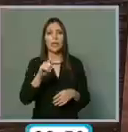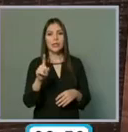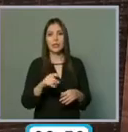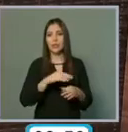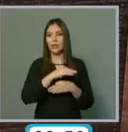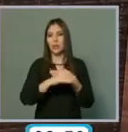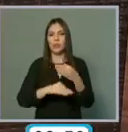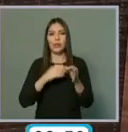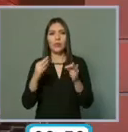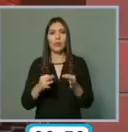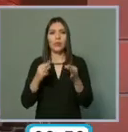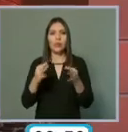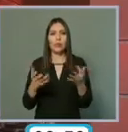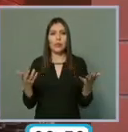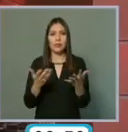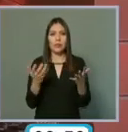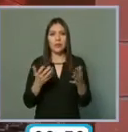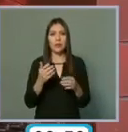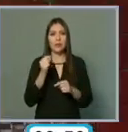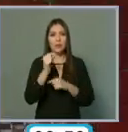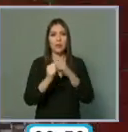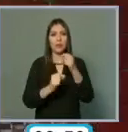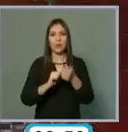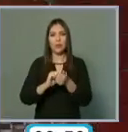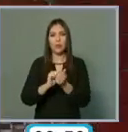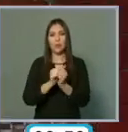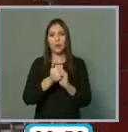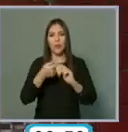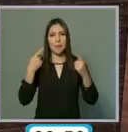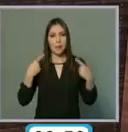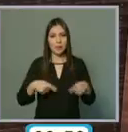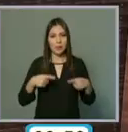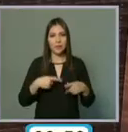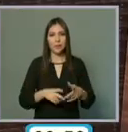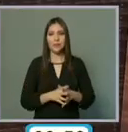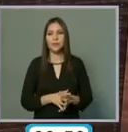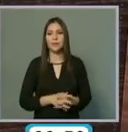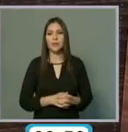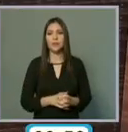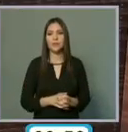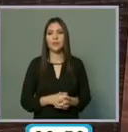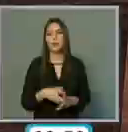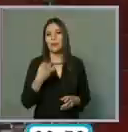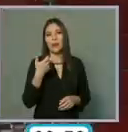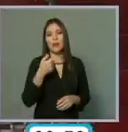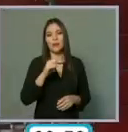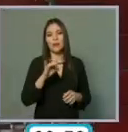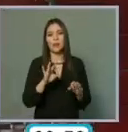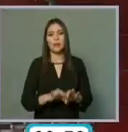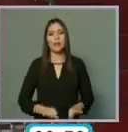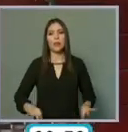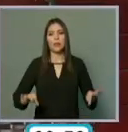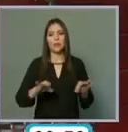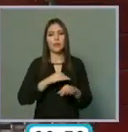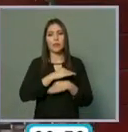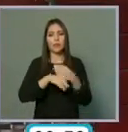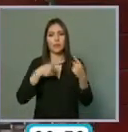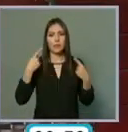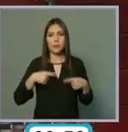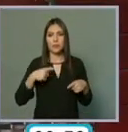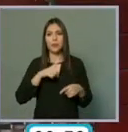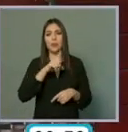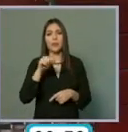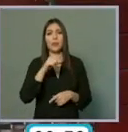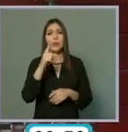brazos, fue formándose el ser humano. Entonces el maíz es importantísimo para nosotros. Ya